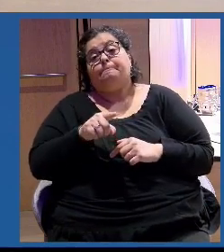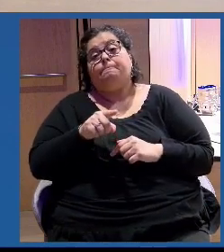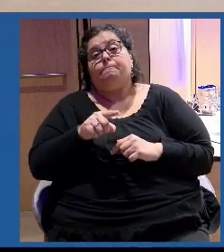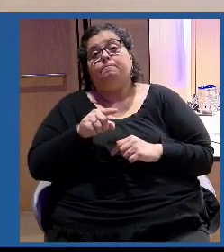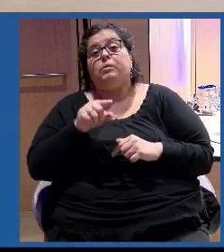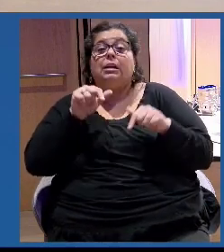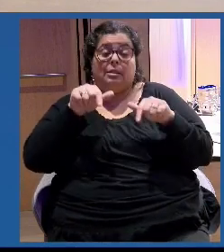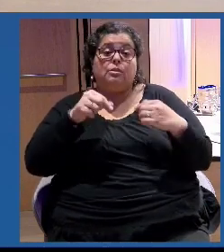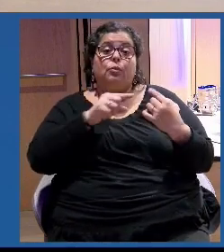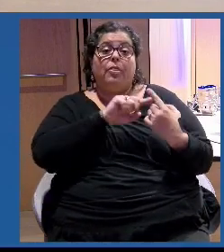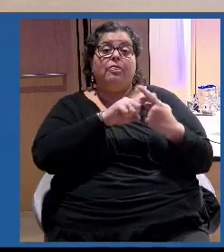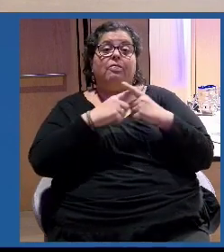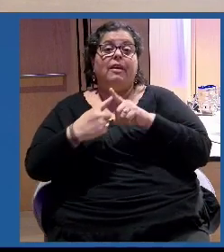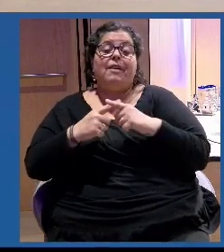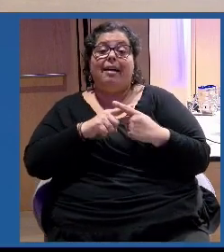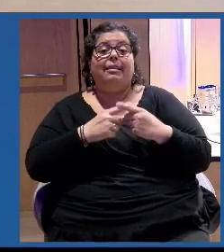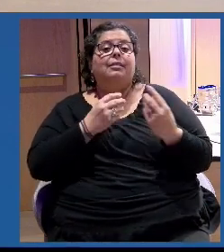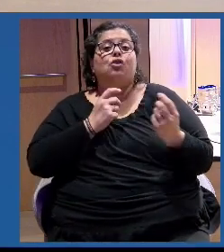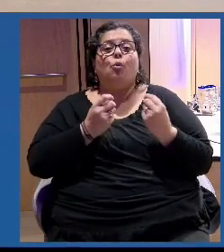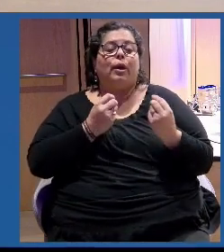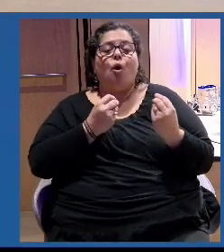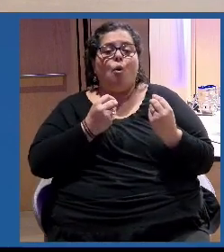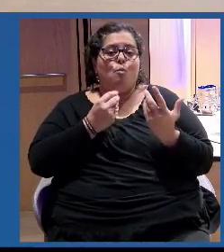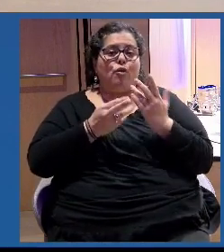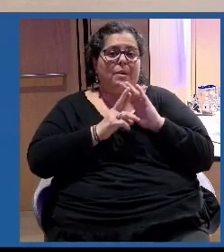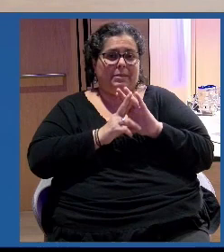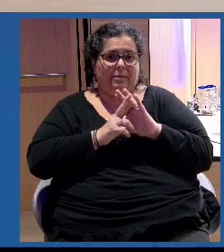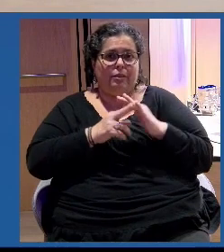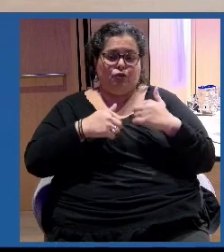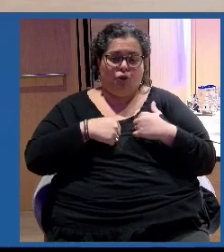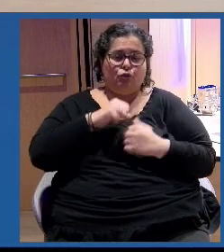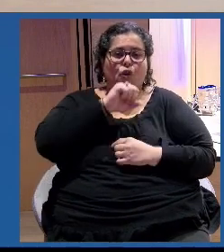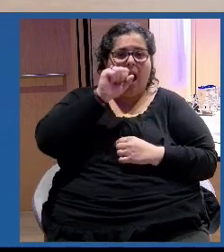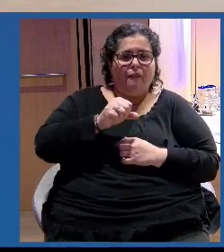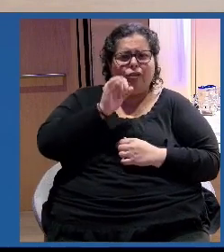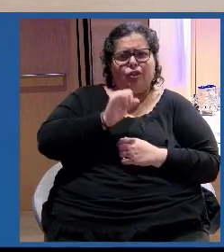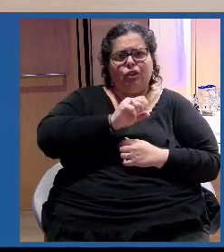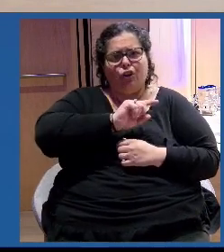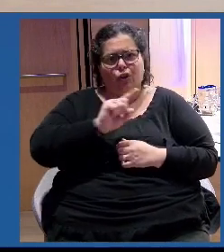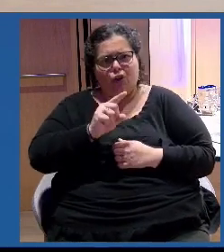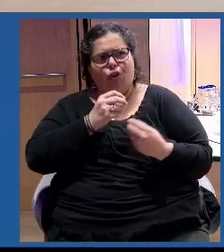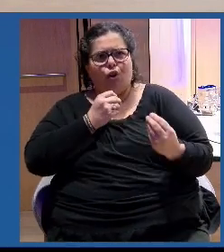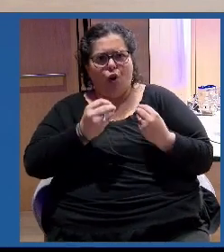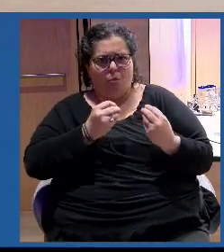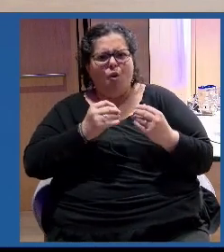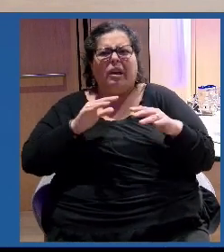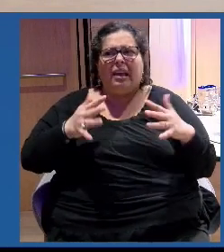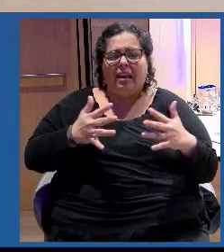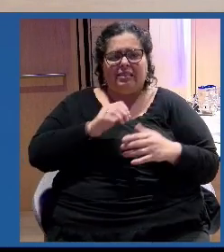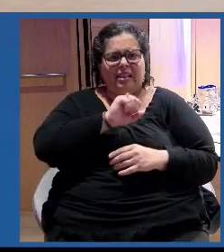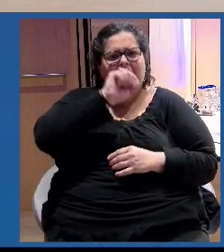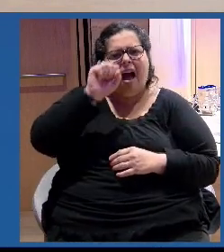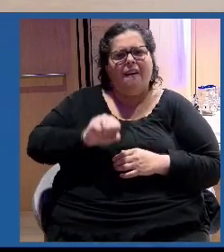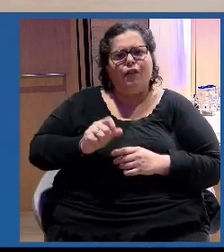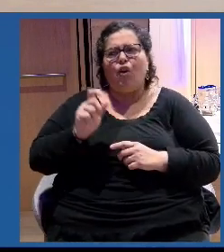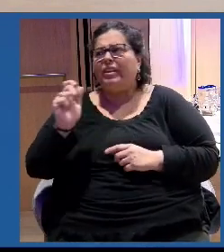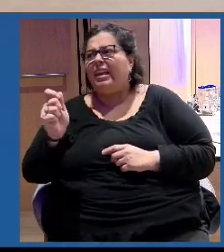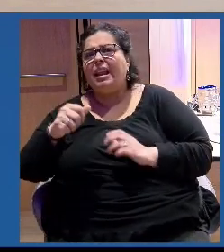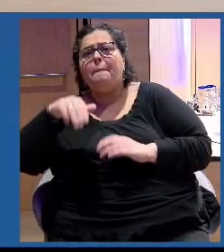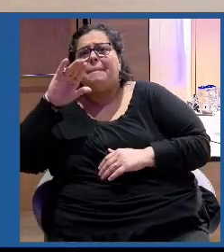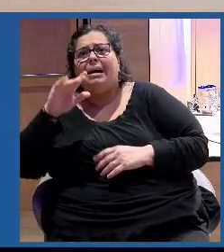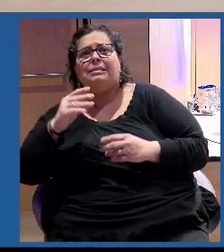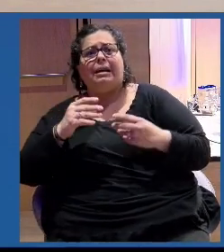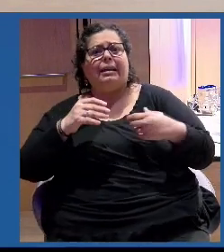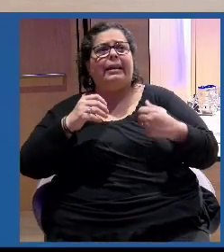esos debates sobre representatividad. ¿Soy afro, no soy afro? ¿Qué es ser afro? ¿Quién es más afro que